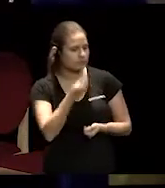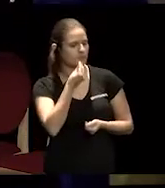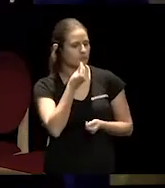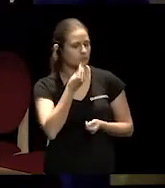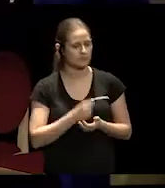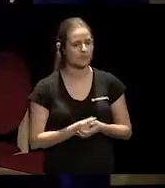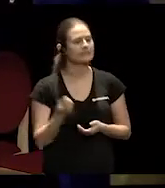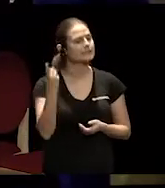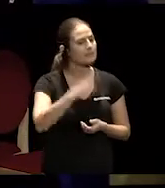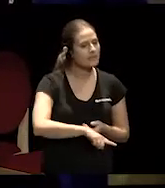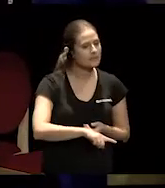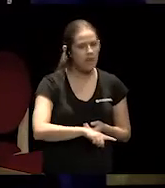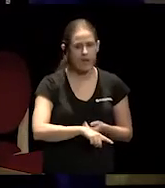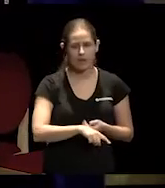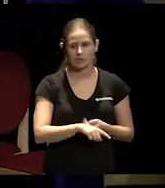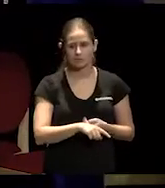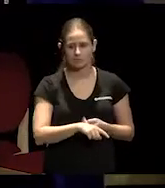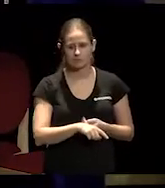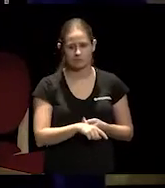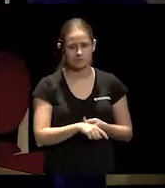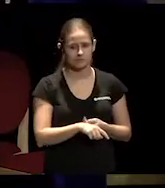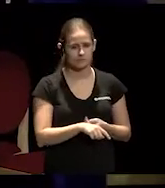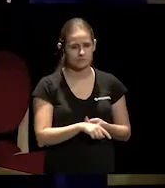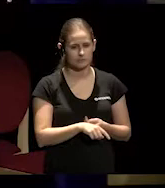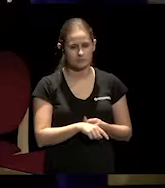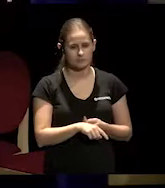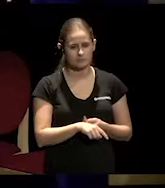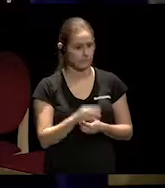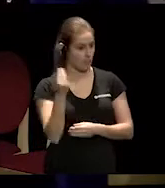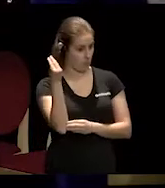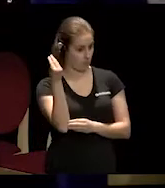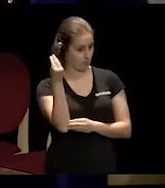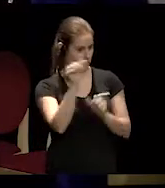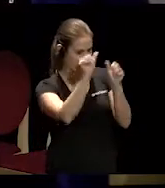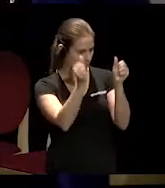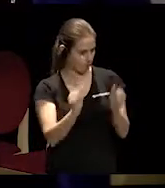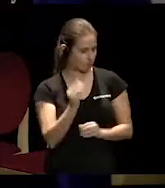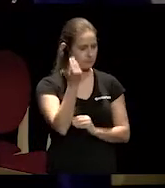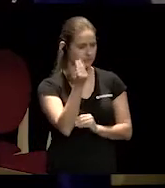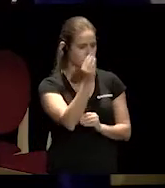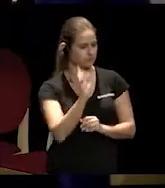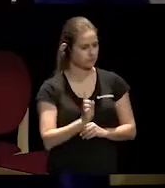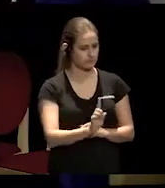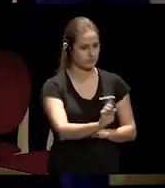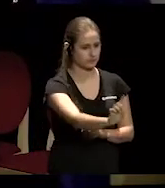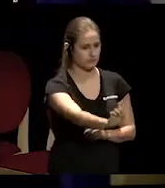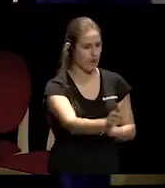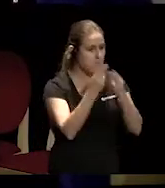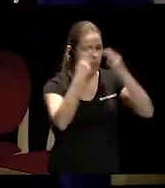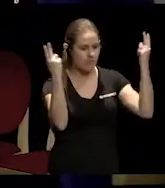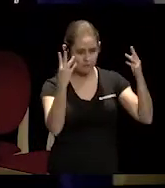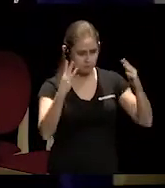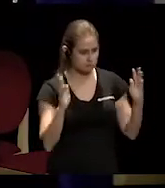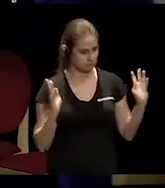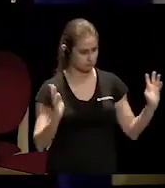Y interactúo en mi pose durante el desfile con el público.